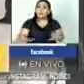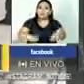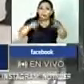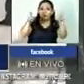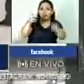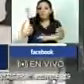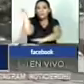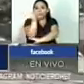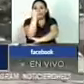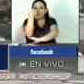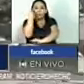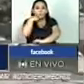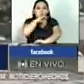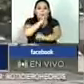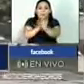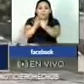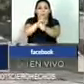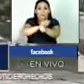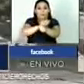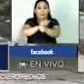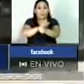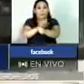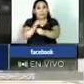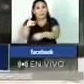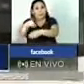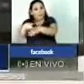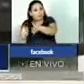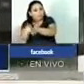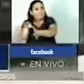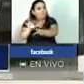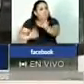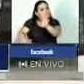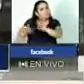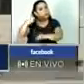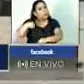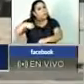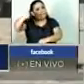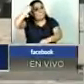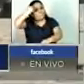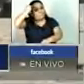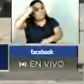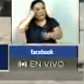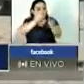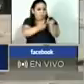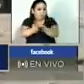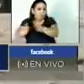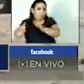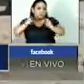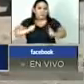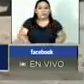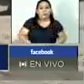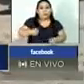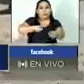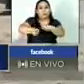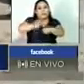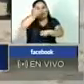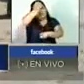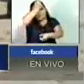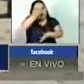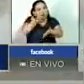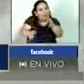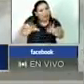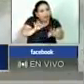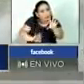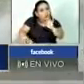emergencia por la pandemia del coronavirus, algunos diputados señalan fallas en el Plan Control Territorial, mientras otros